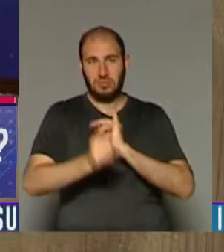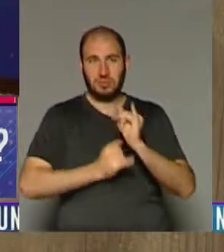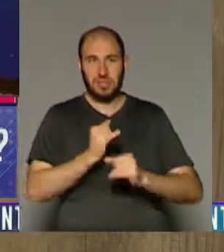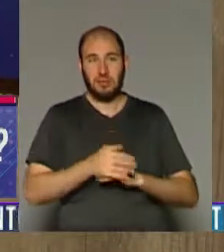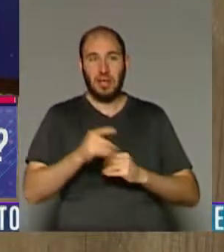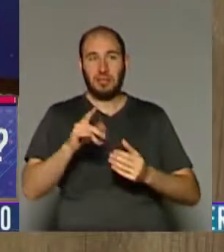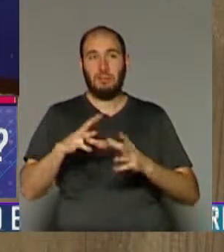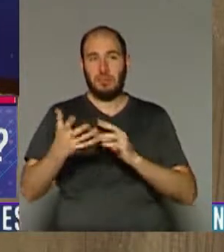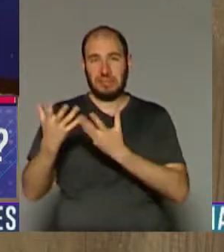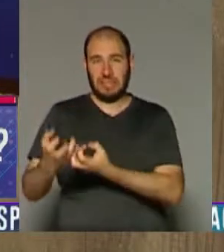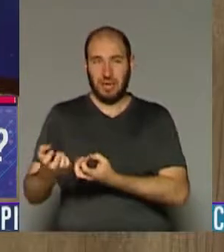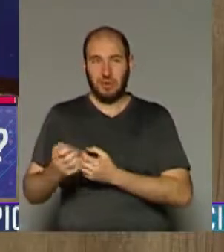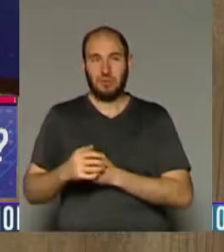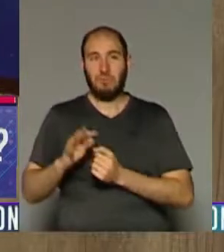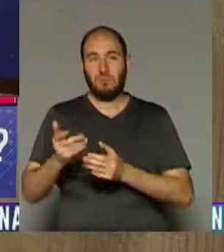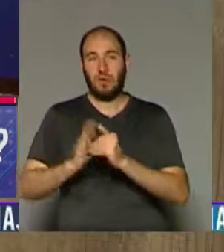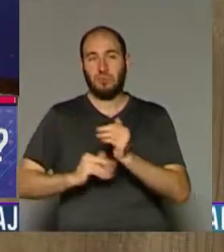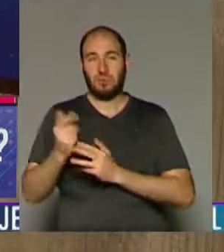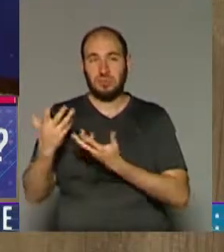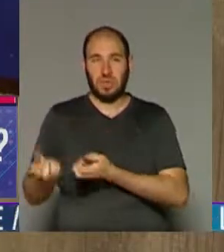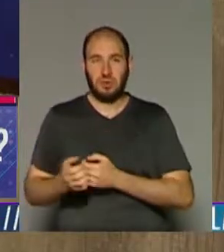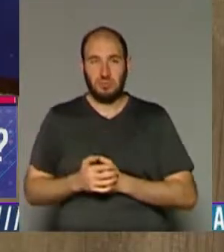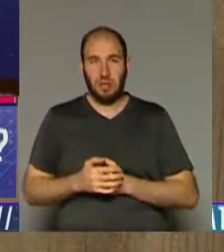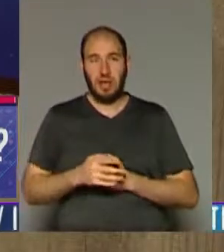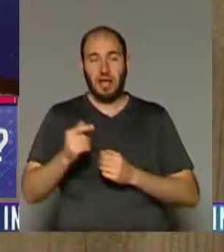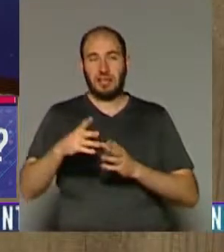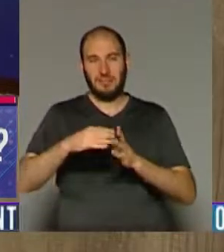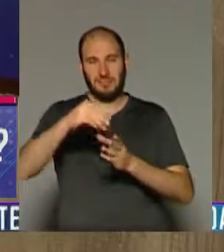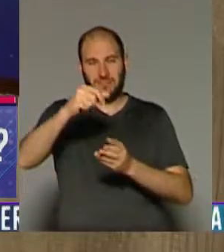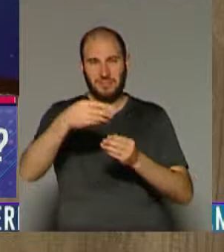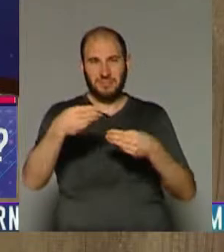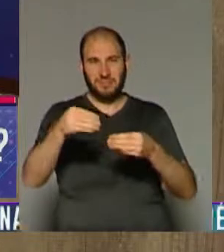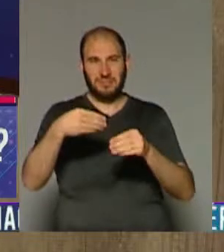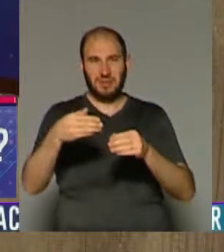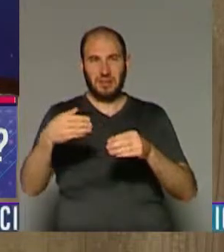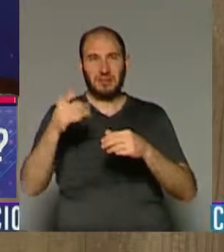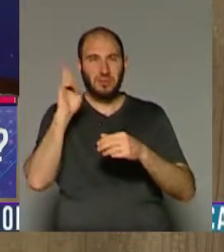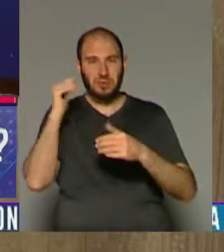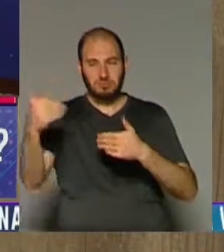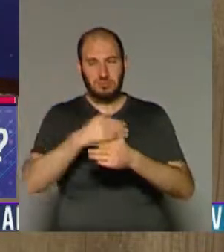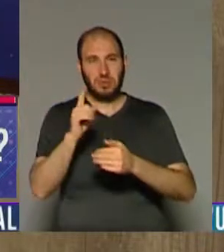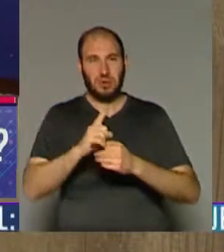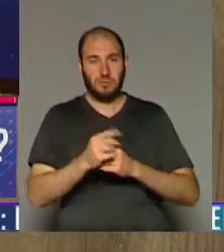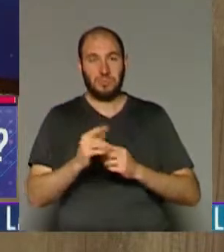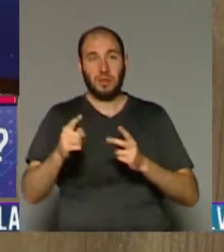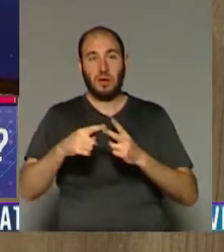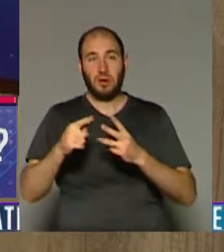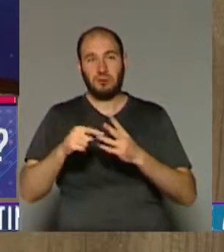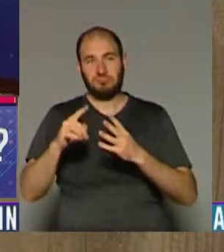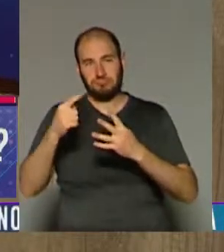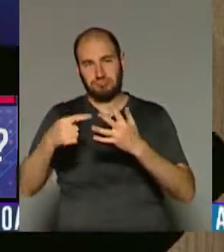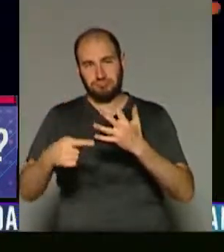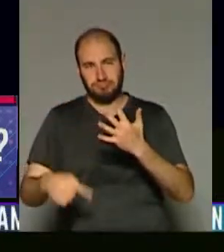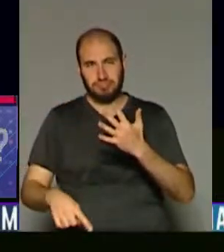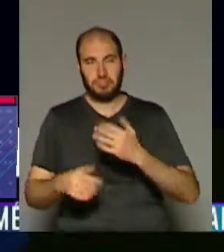es el steel frame, el método de construcción en seco. Una lana de vidrio, que es lo que permite que no ingrese el sonido. Tenemos una placa OSB,